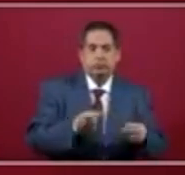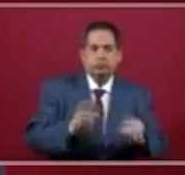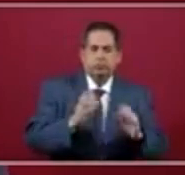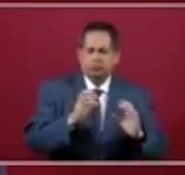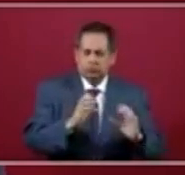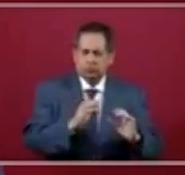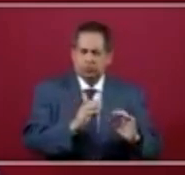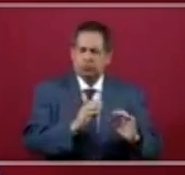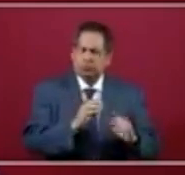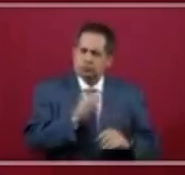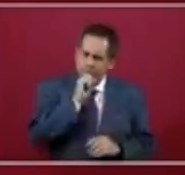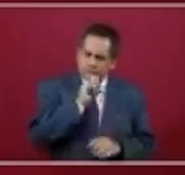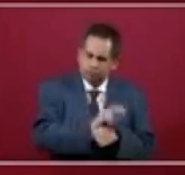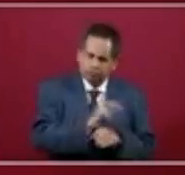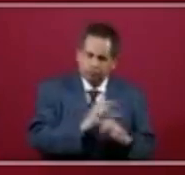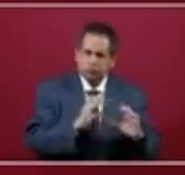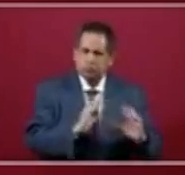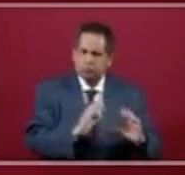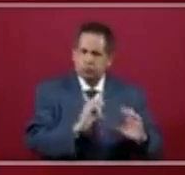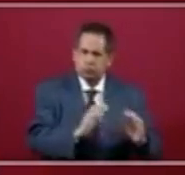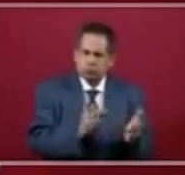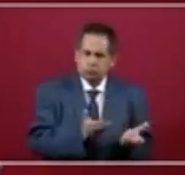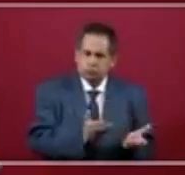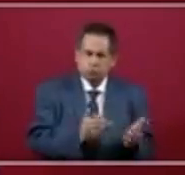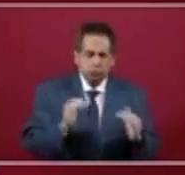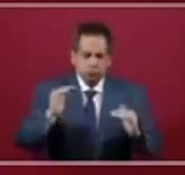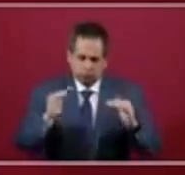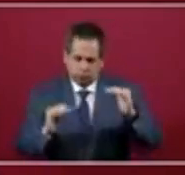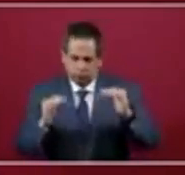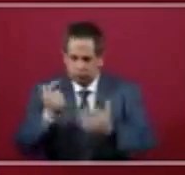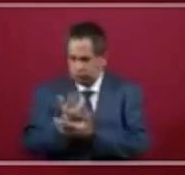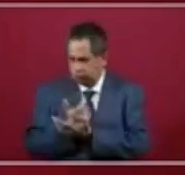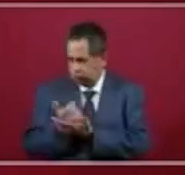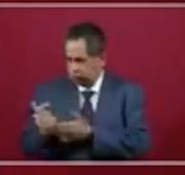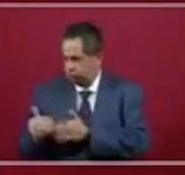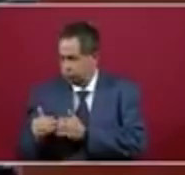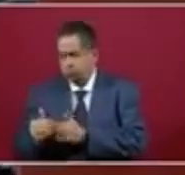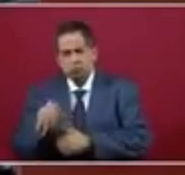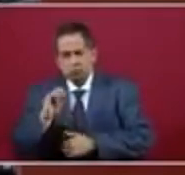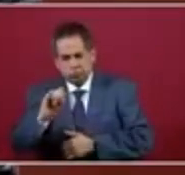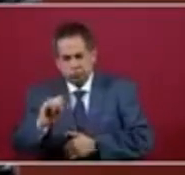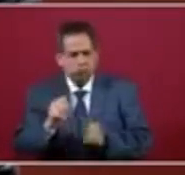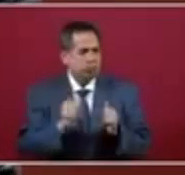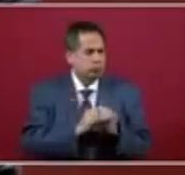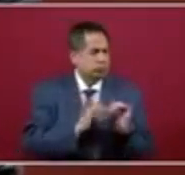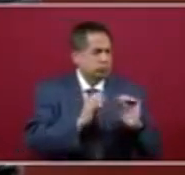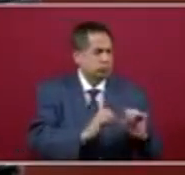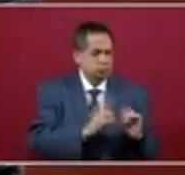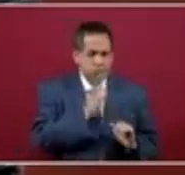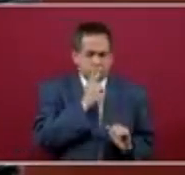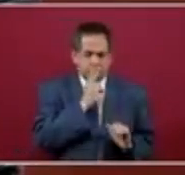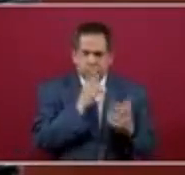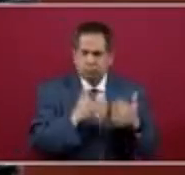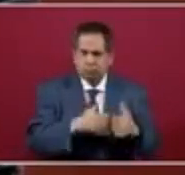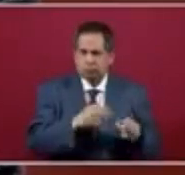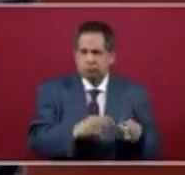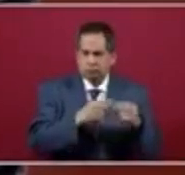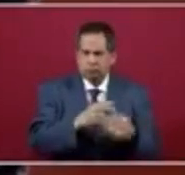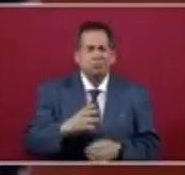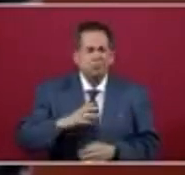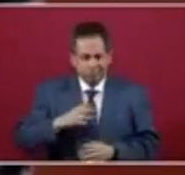que haya ese equilibrio, y así está sucediendo en